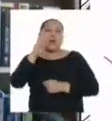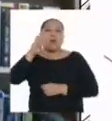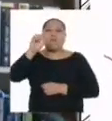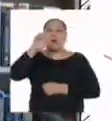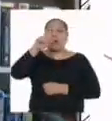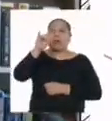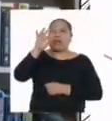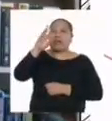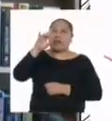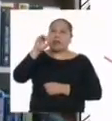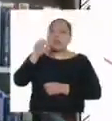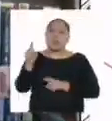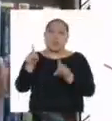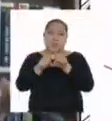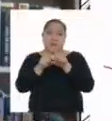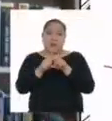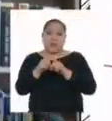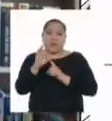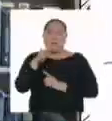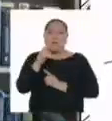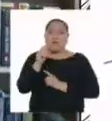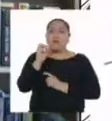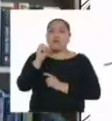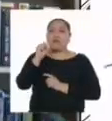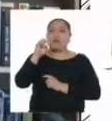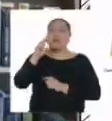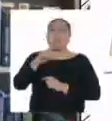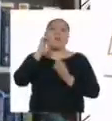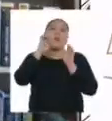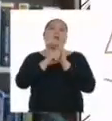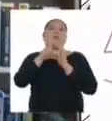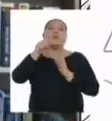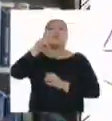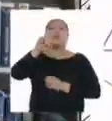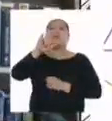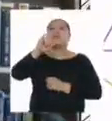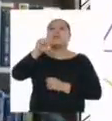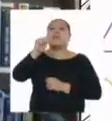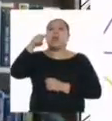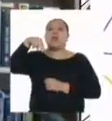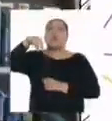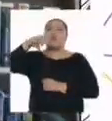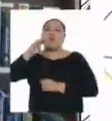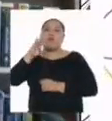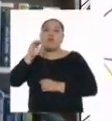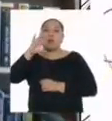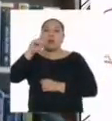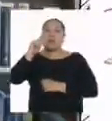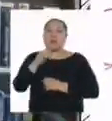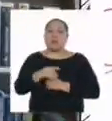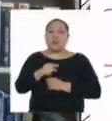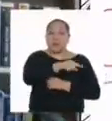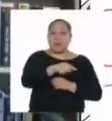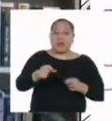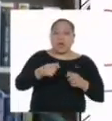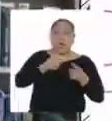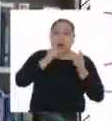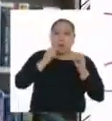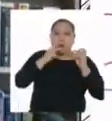hacen fotosíntesis, como por ejemplo las cianobacterias. En sistemas acuáticos,